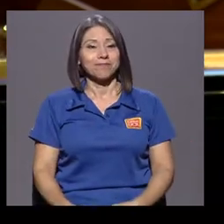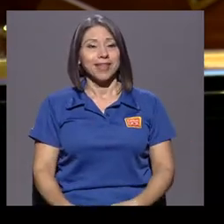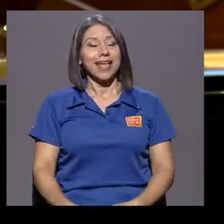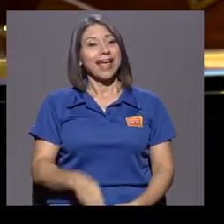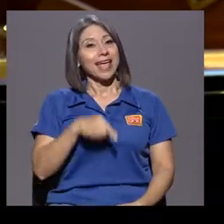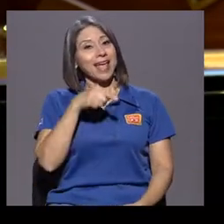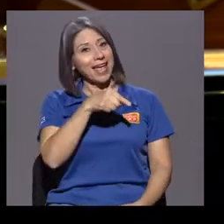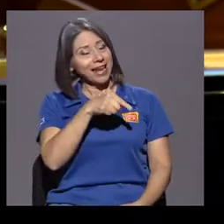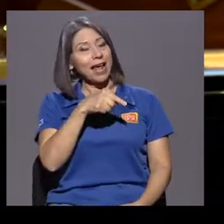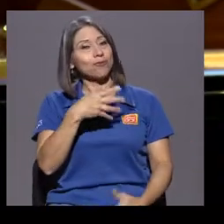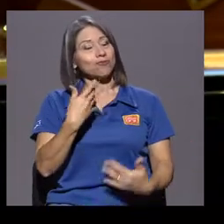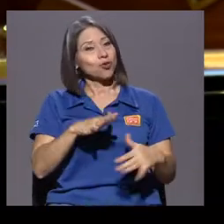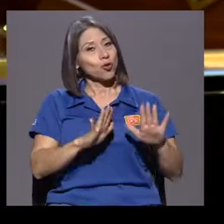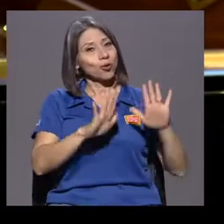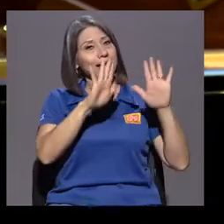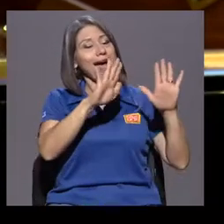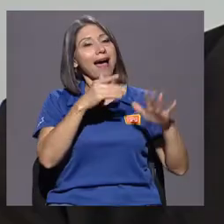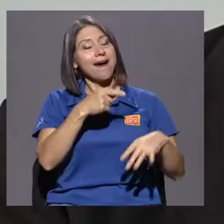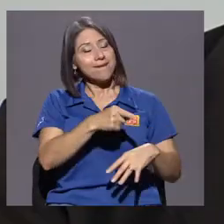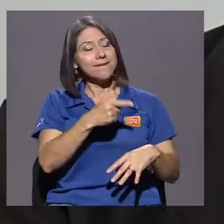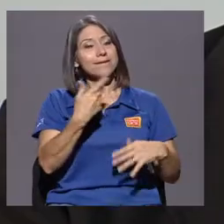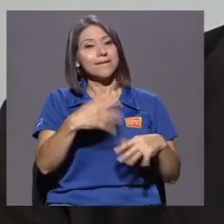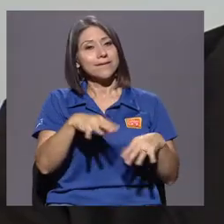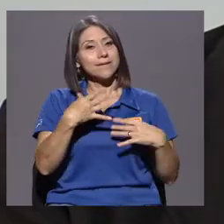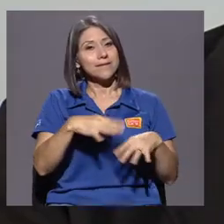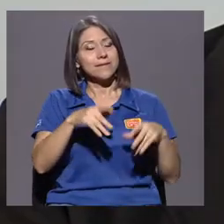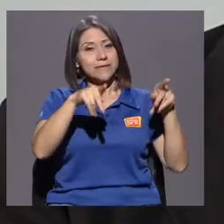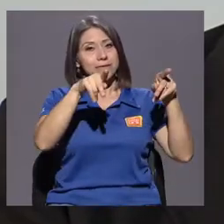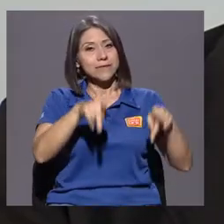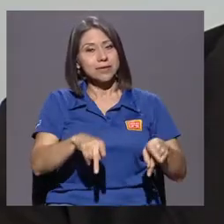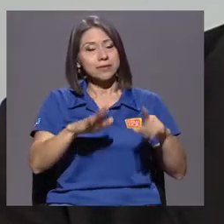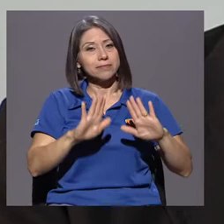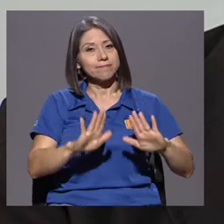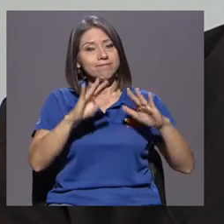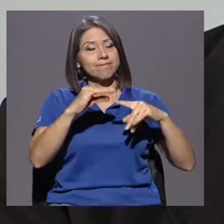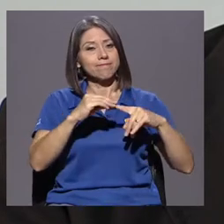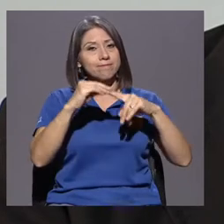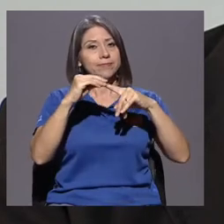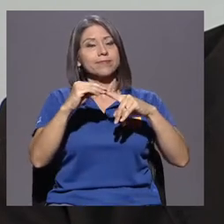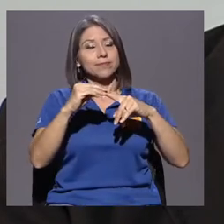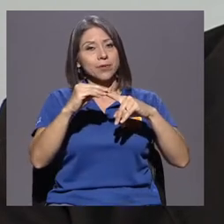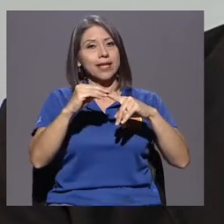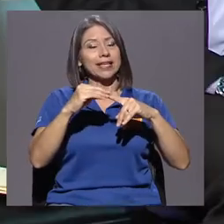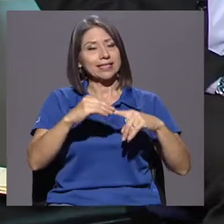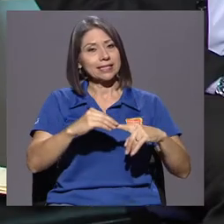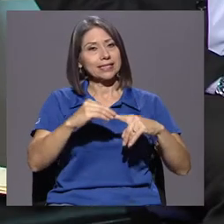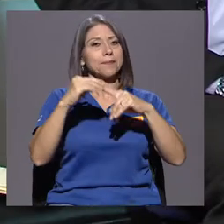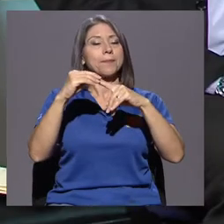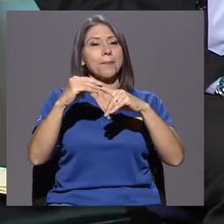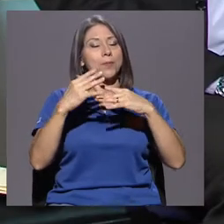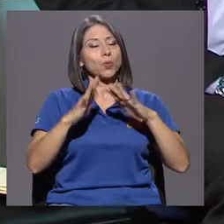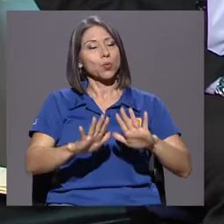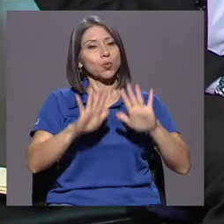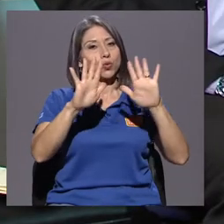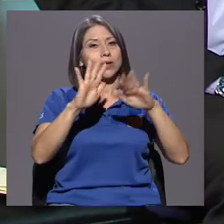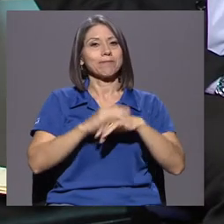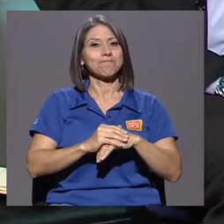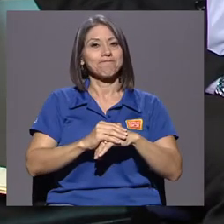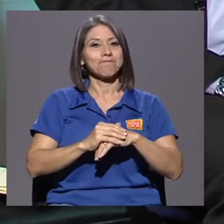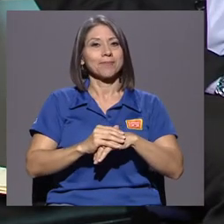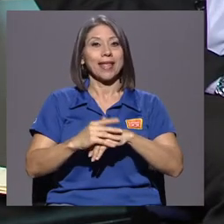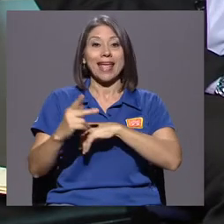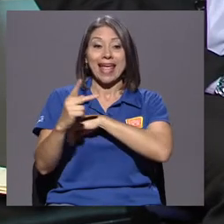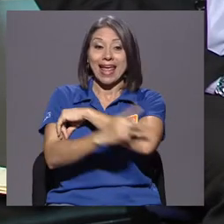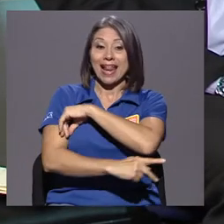era notable viviana era era era una persona excepcional excepcional el país